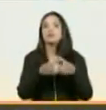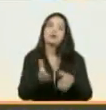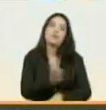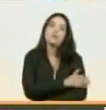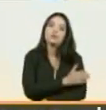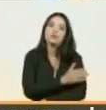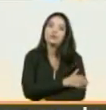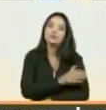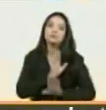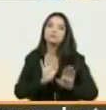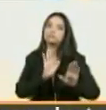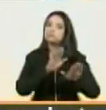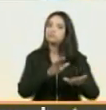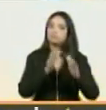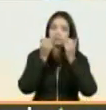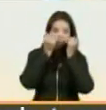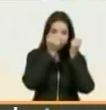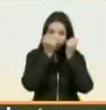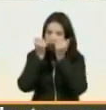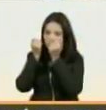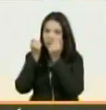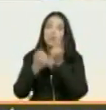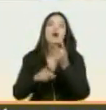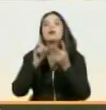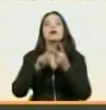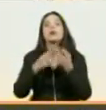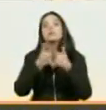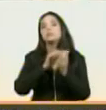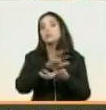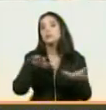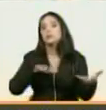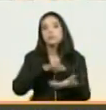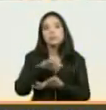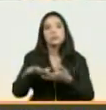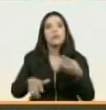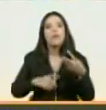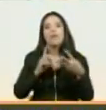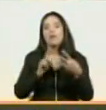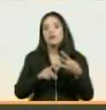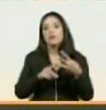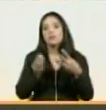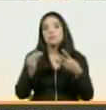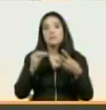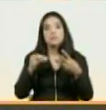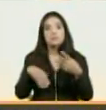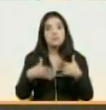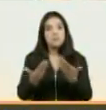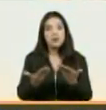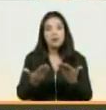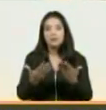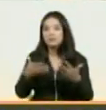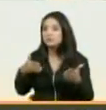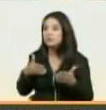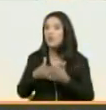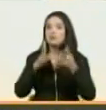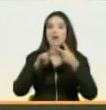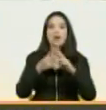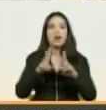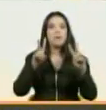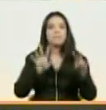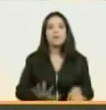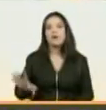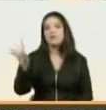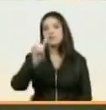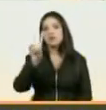al servicio del terrorismo, al servicio de la desestabilización, al servicio de atentar contra la paz interior de la